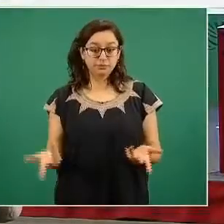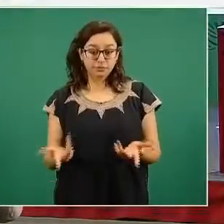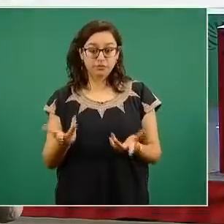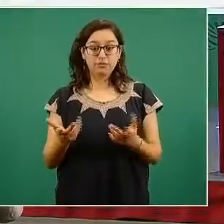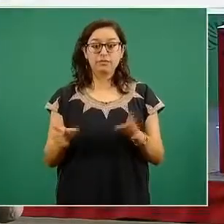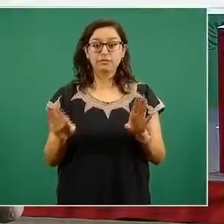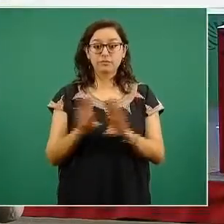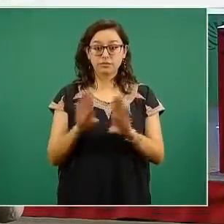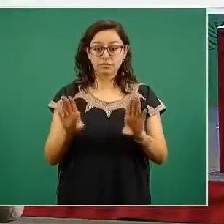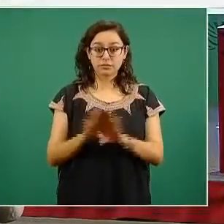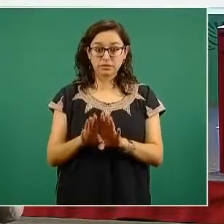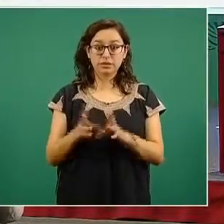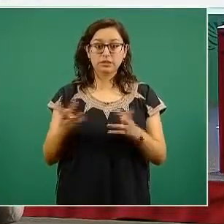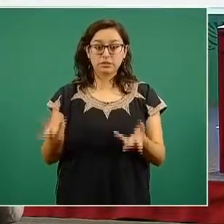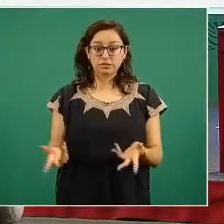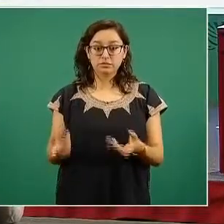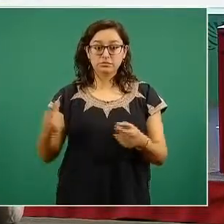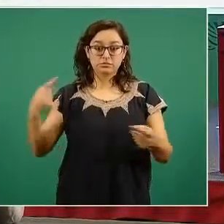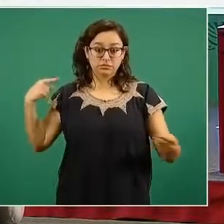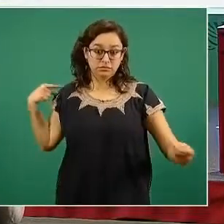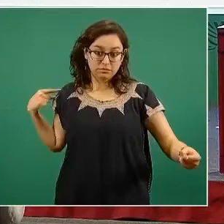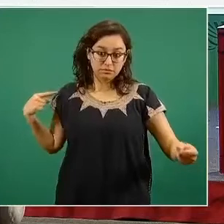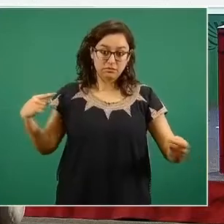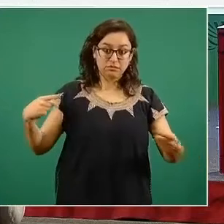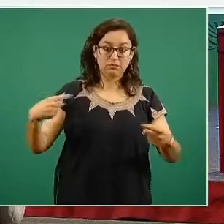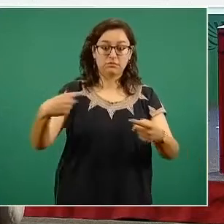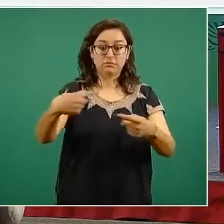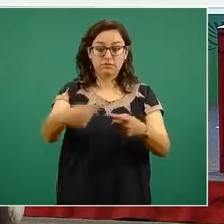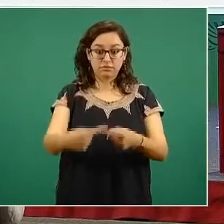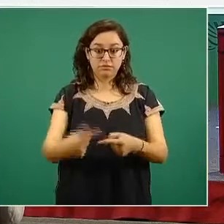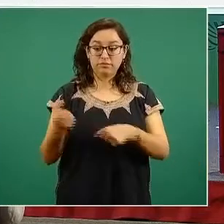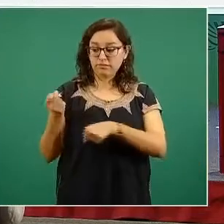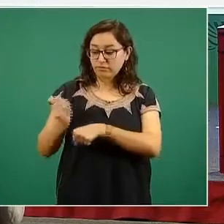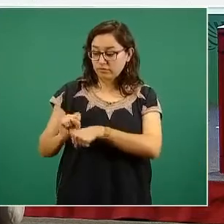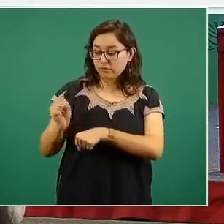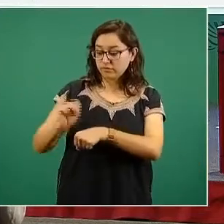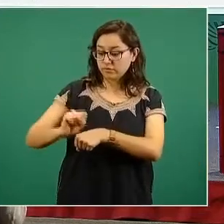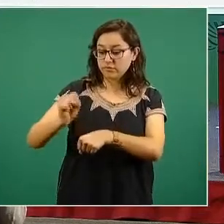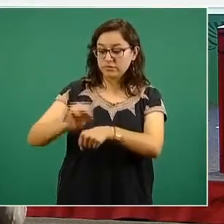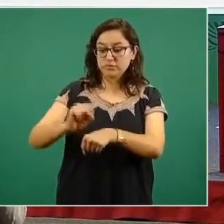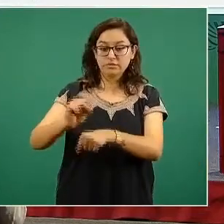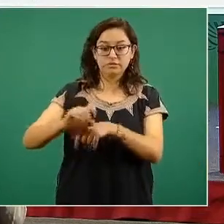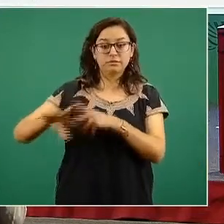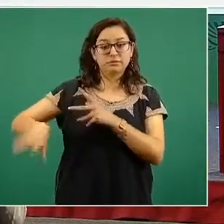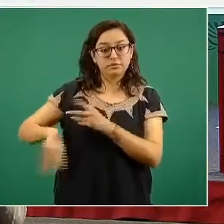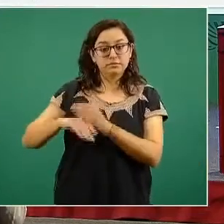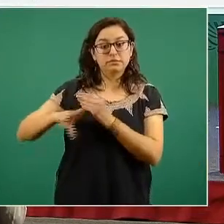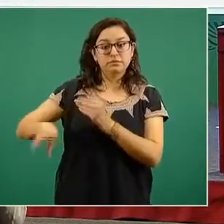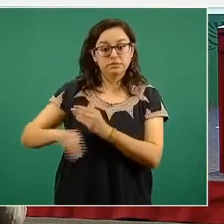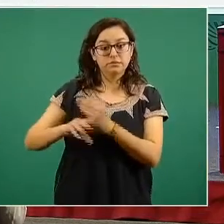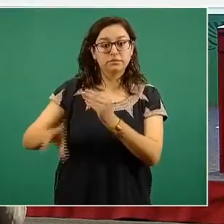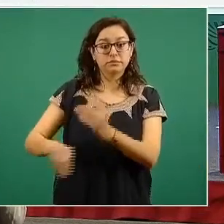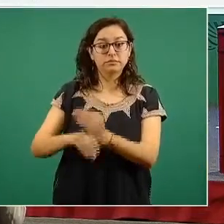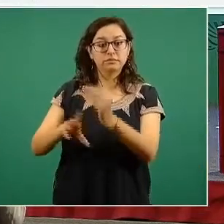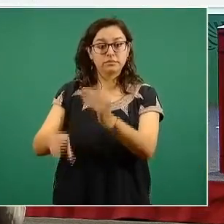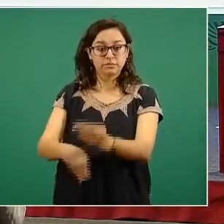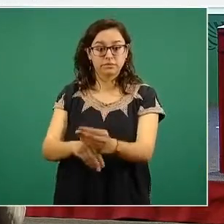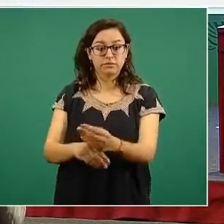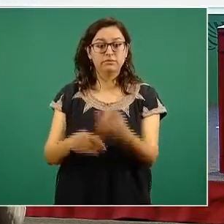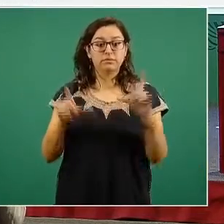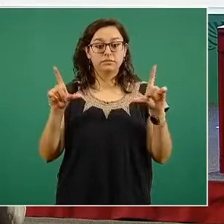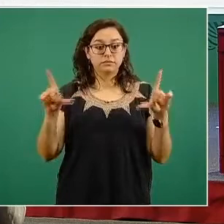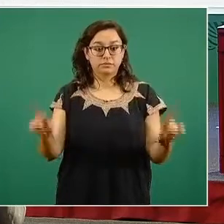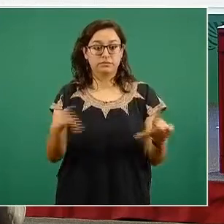han sido acumulados a lo largo de cada una de las semanas epidemiológicas, y lo importante de esta